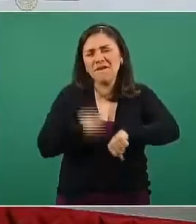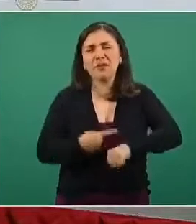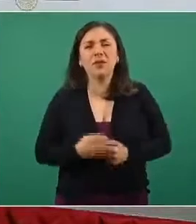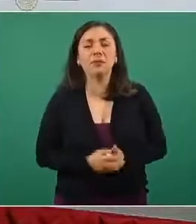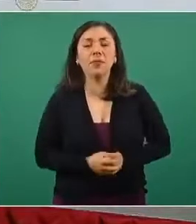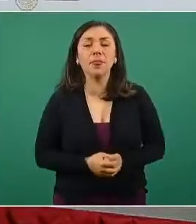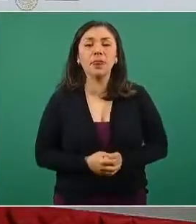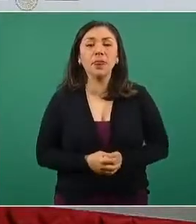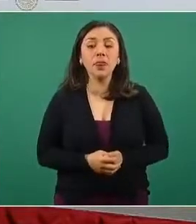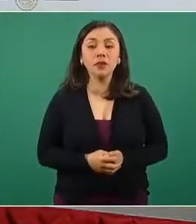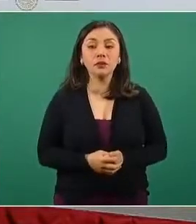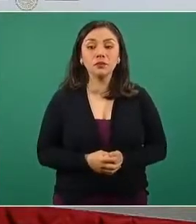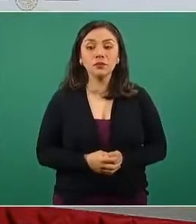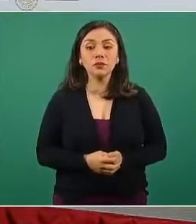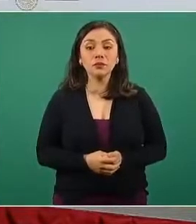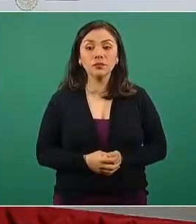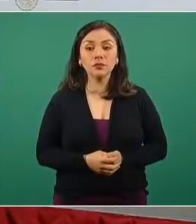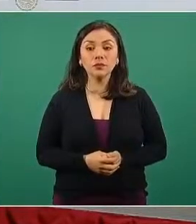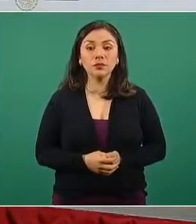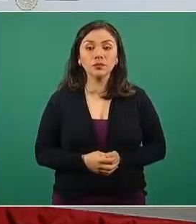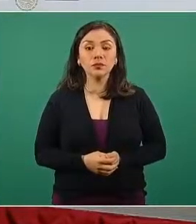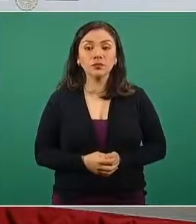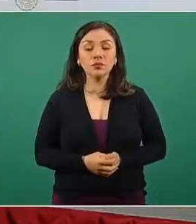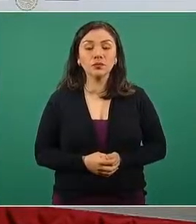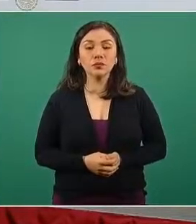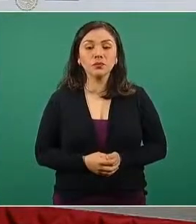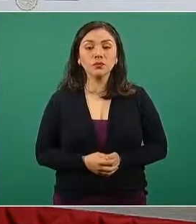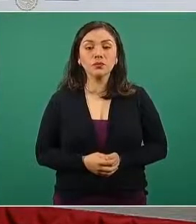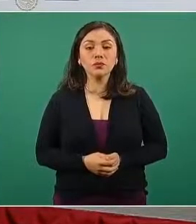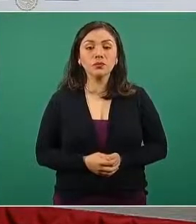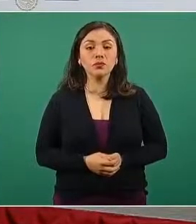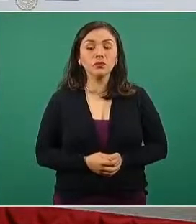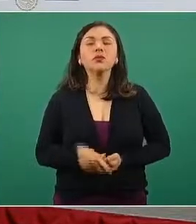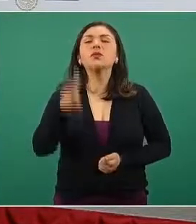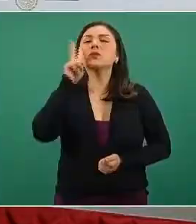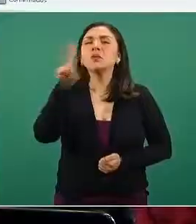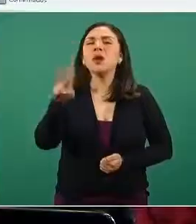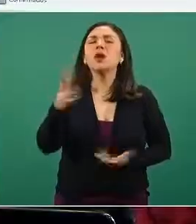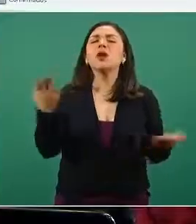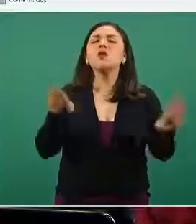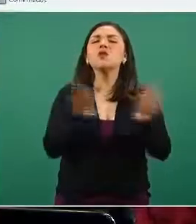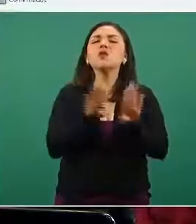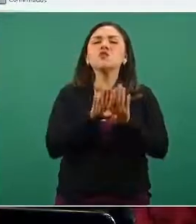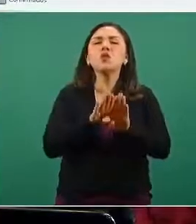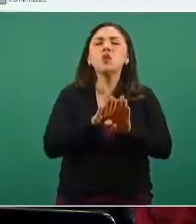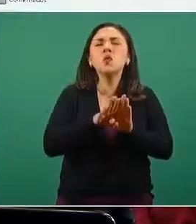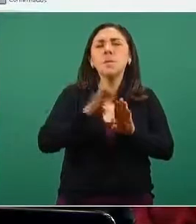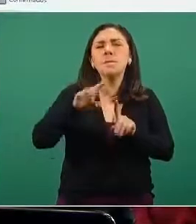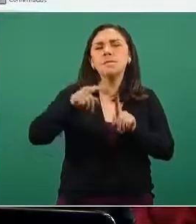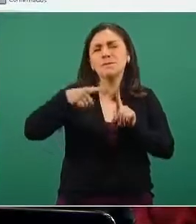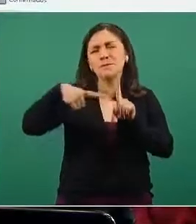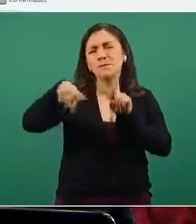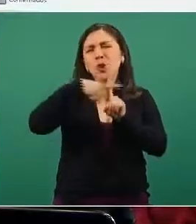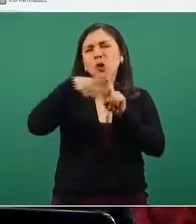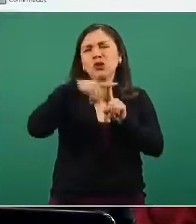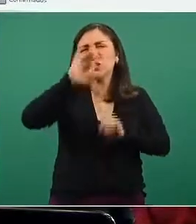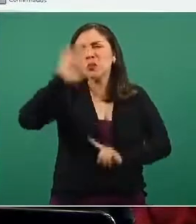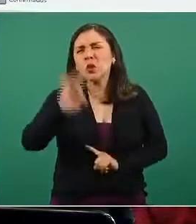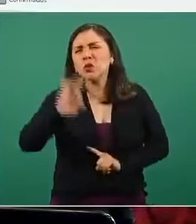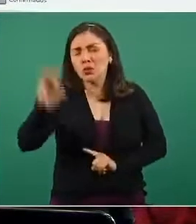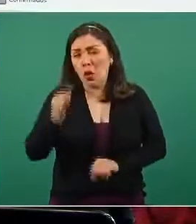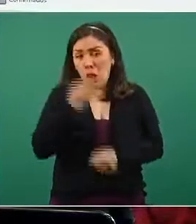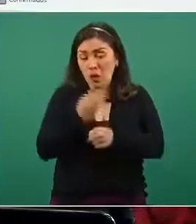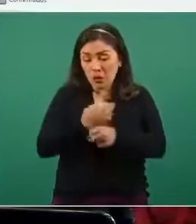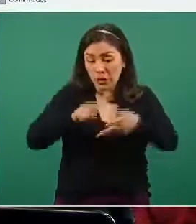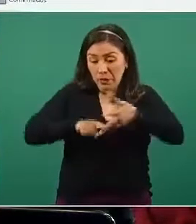la siguiente diapositiva, vemos cuál ha sido también el comportamiento del porcentaje de positividad. Esta semana estamos